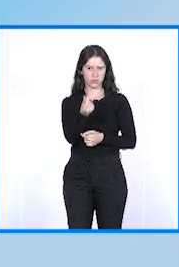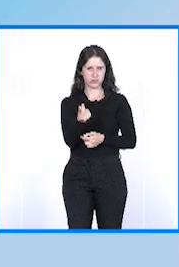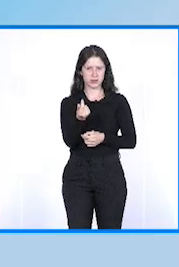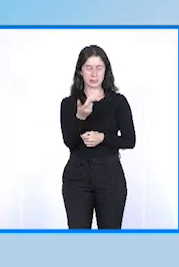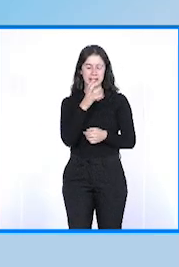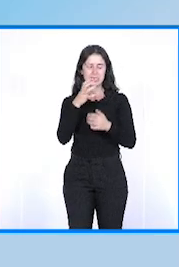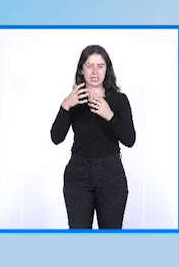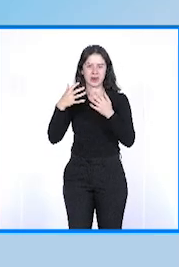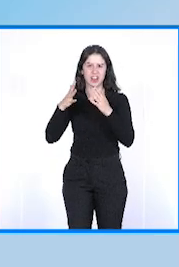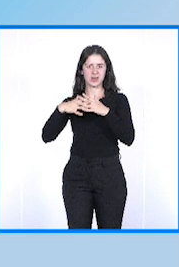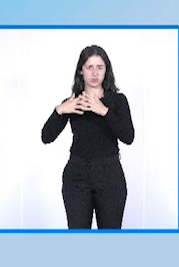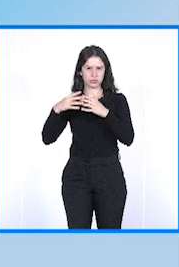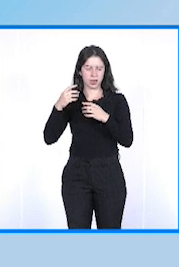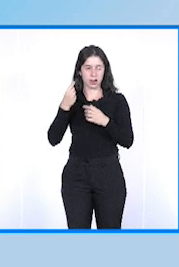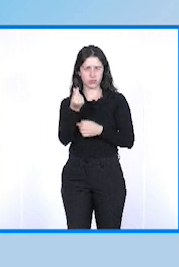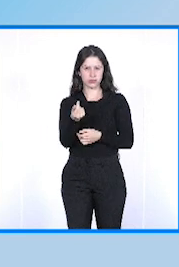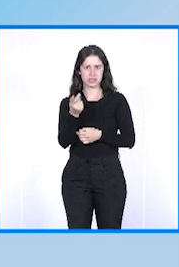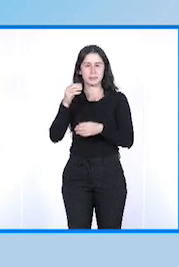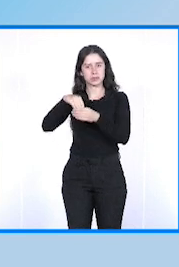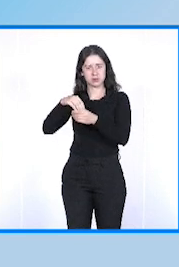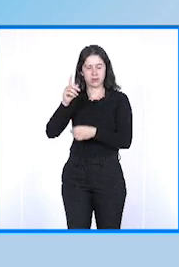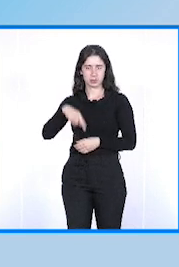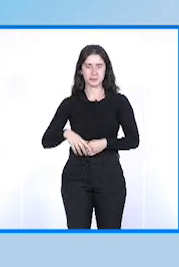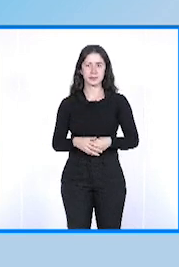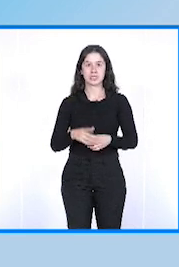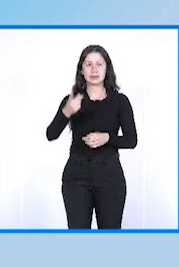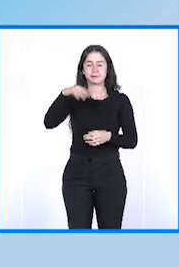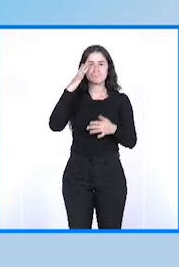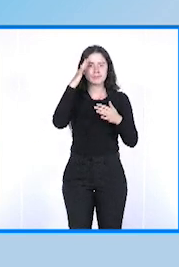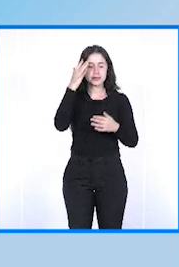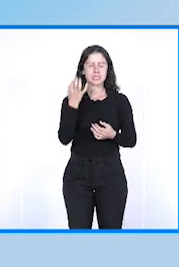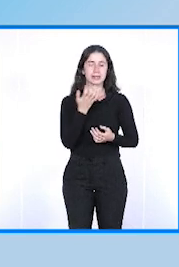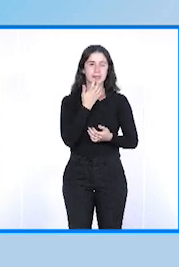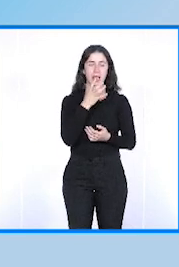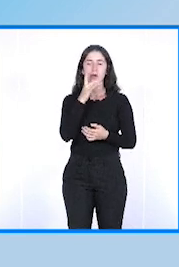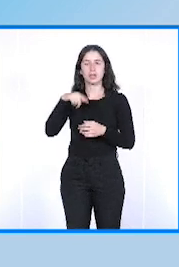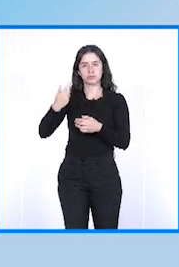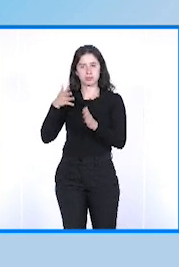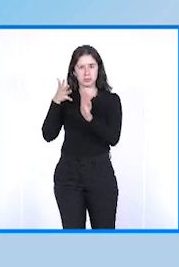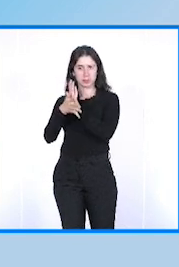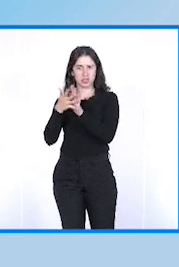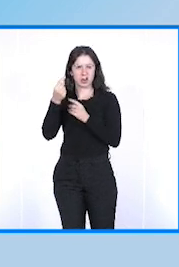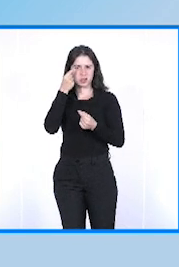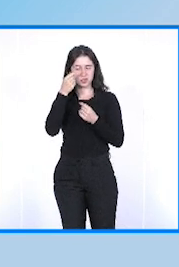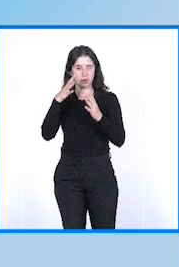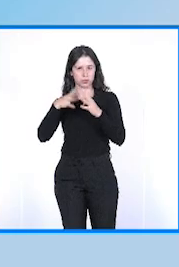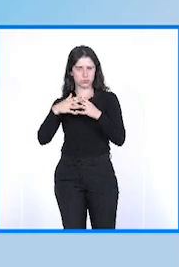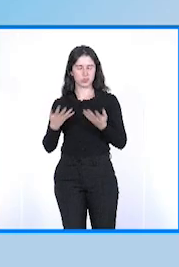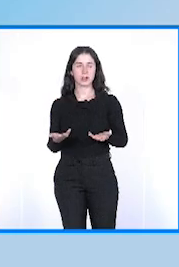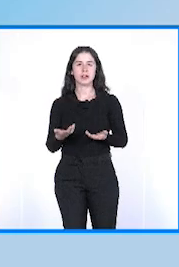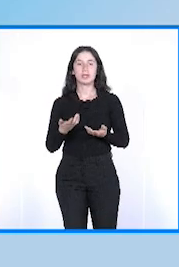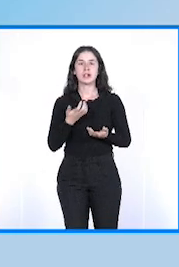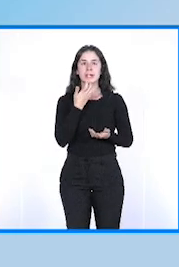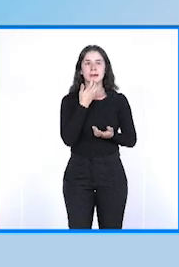estructura pero si el contenido os podéis imaginar que bueno ahora os hablaré un poco más de la estructura de costes pero pod imaginar que el inmueble no es lo